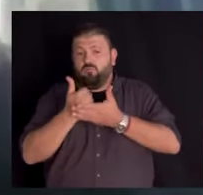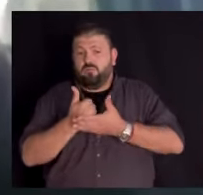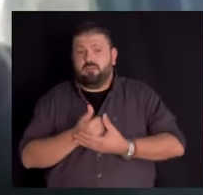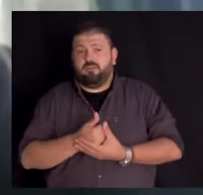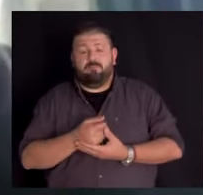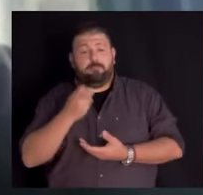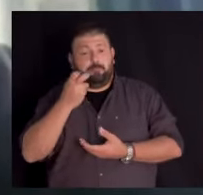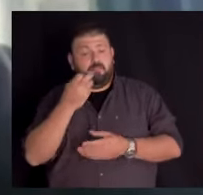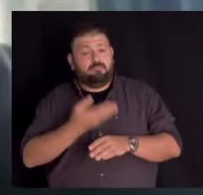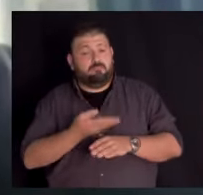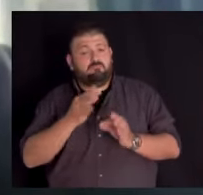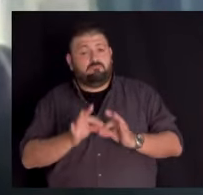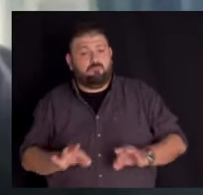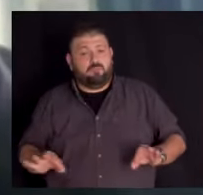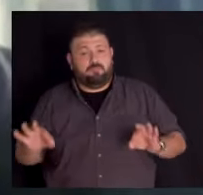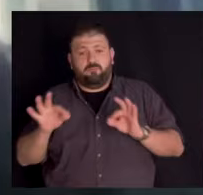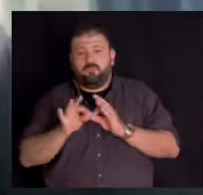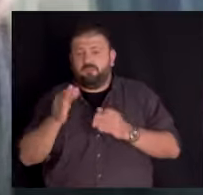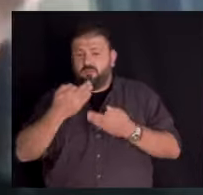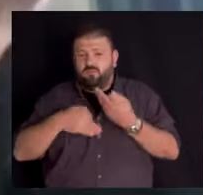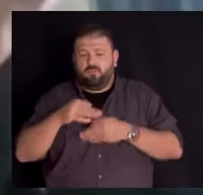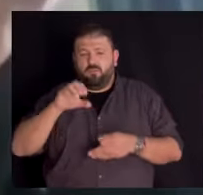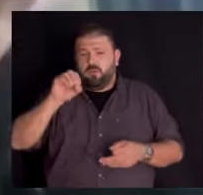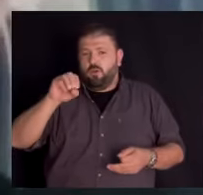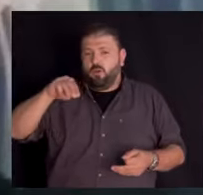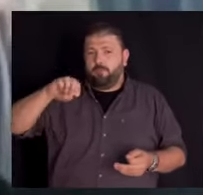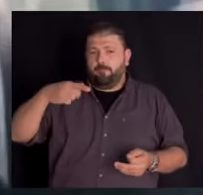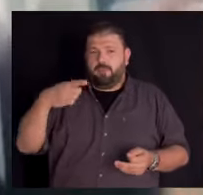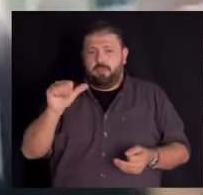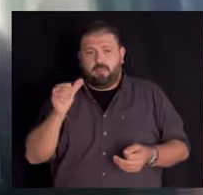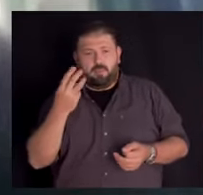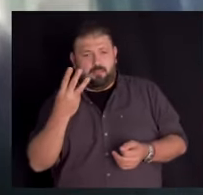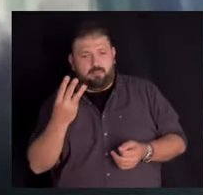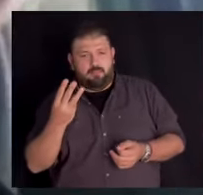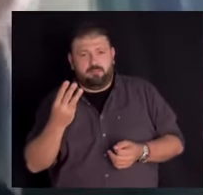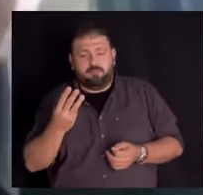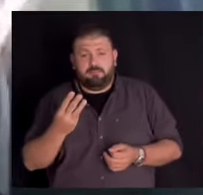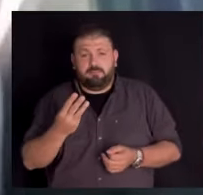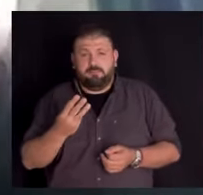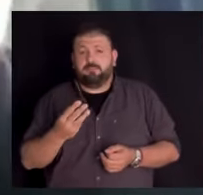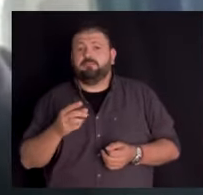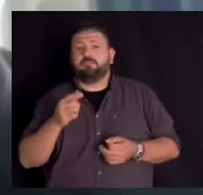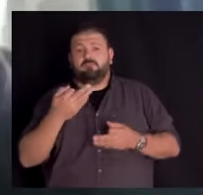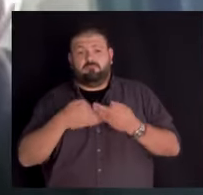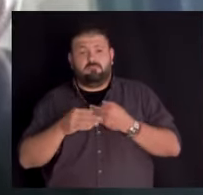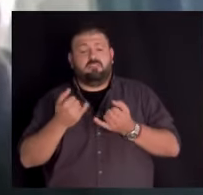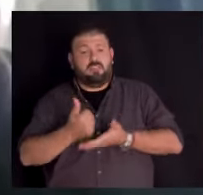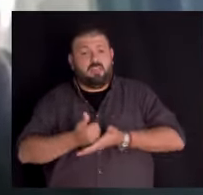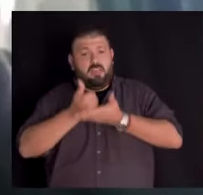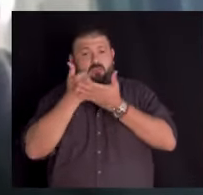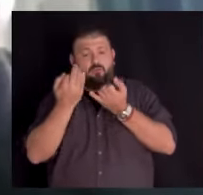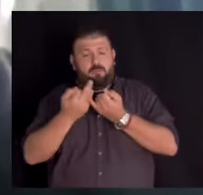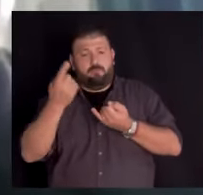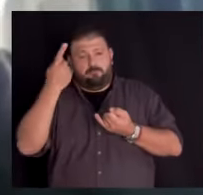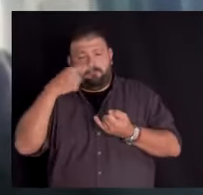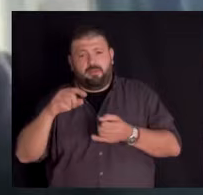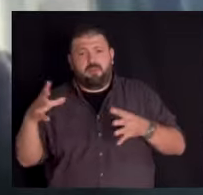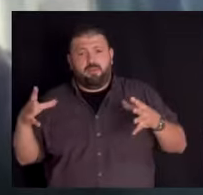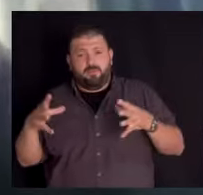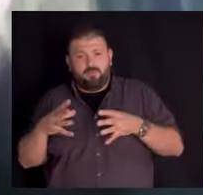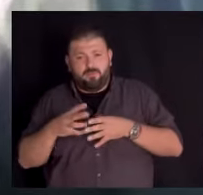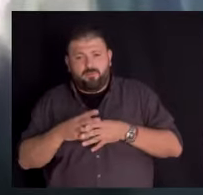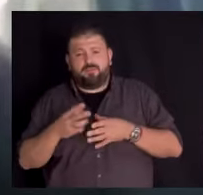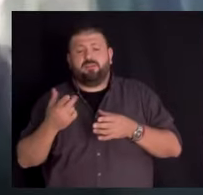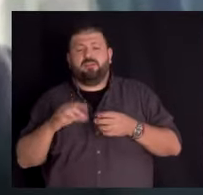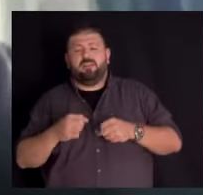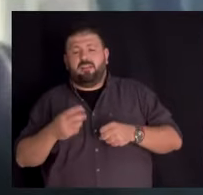Es importantísimo, sobre todo el omega 3, y es antiinflamatorio, nos ayuda